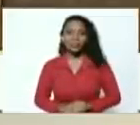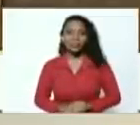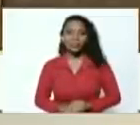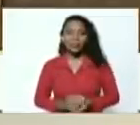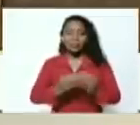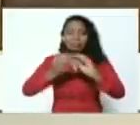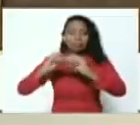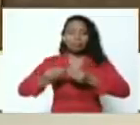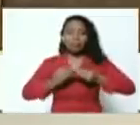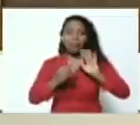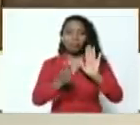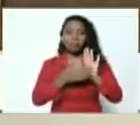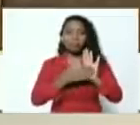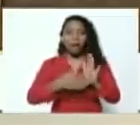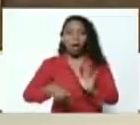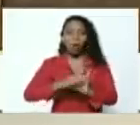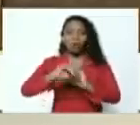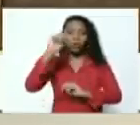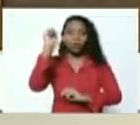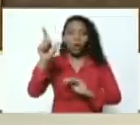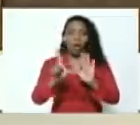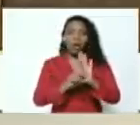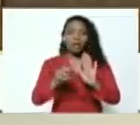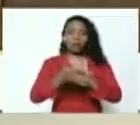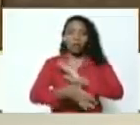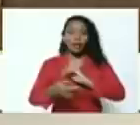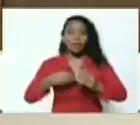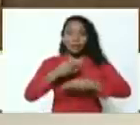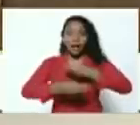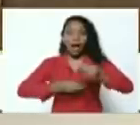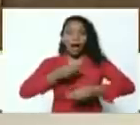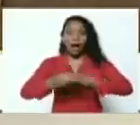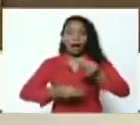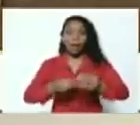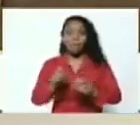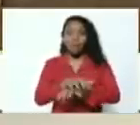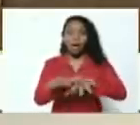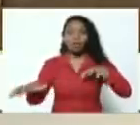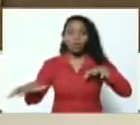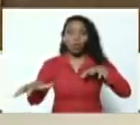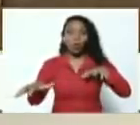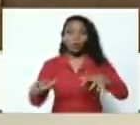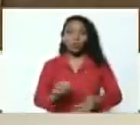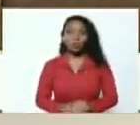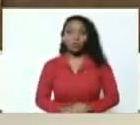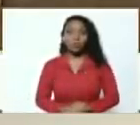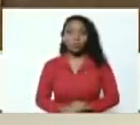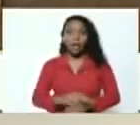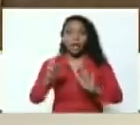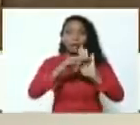ajustada a la Constitución, a las leyes, y que produzca el mayor nivel de